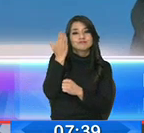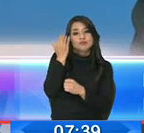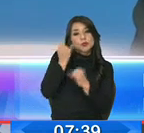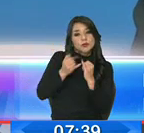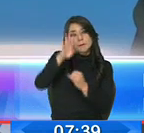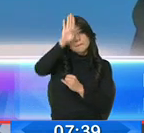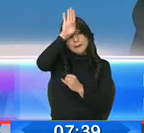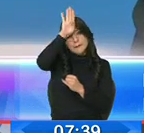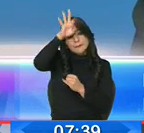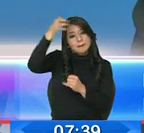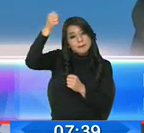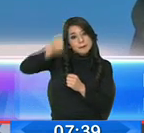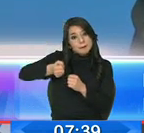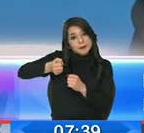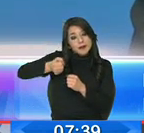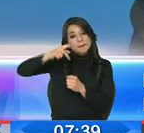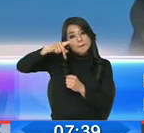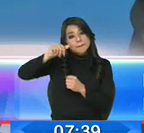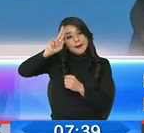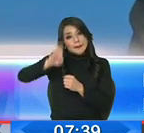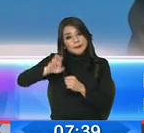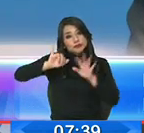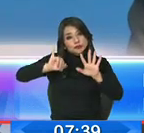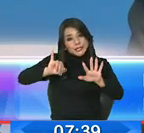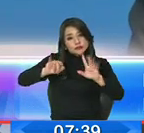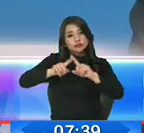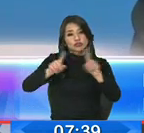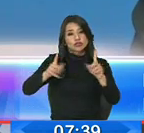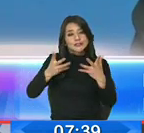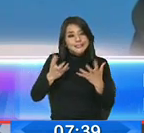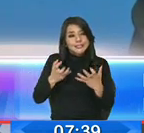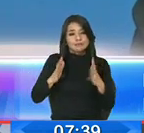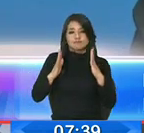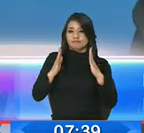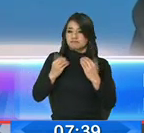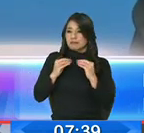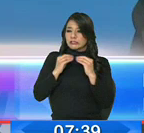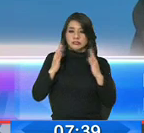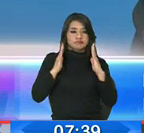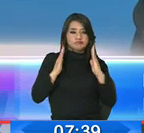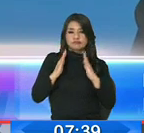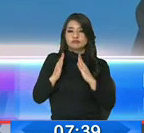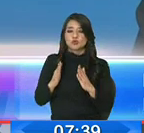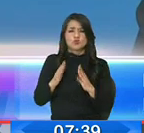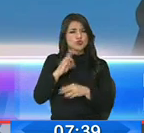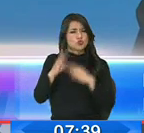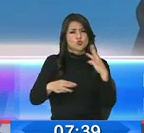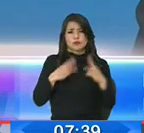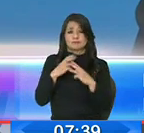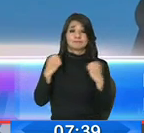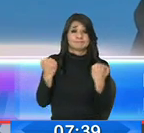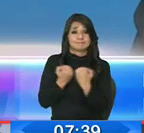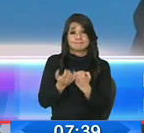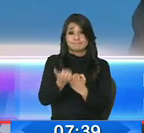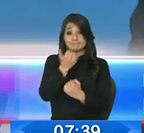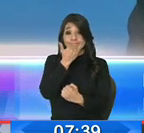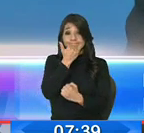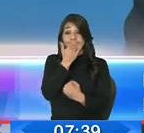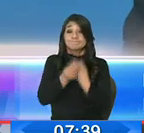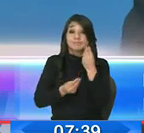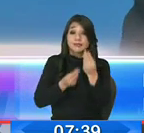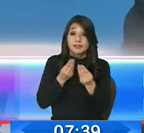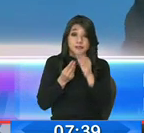Pablo VI, ¿no es cierto?, el hedonismo, el relativismo, todo este cáncer que envuelve a la sociedad y que nos va durmiendo,